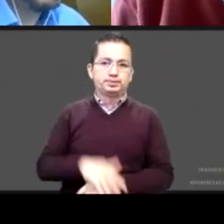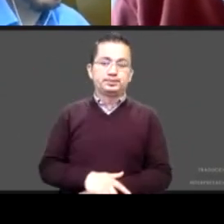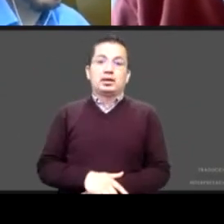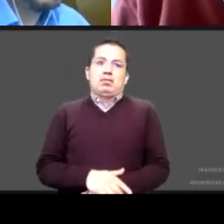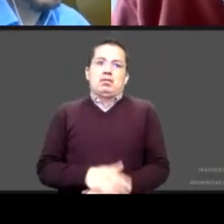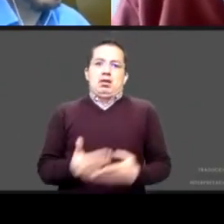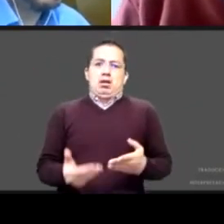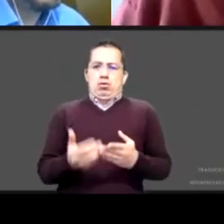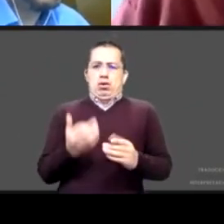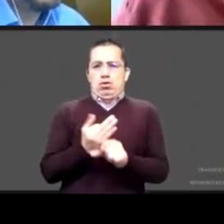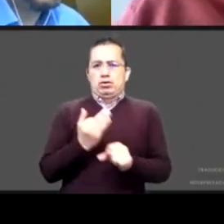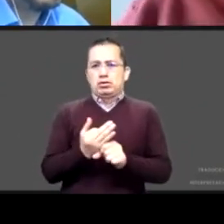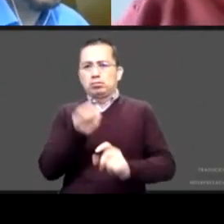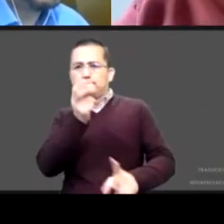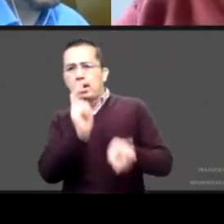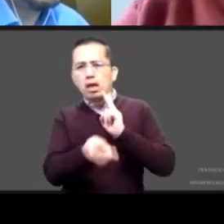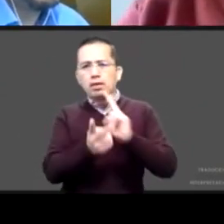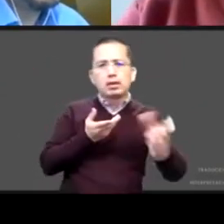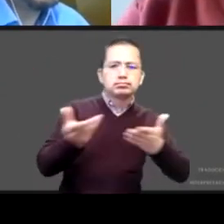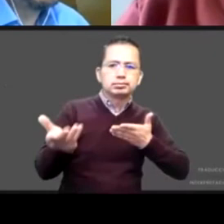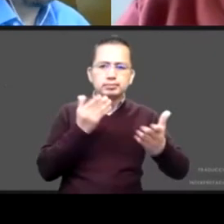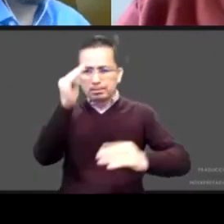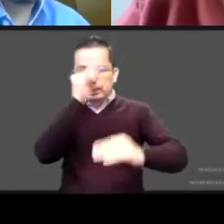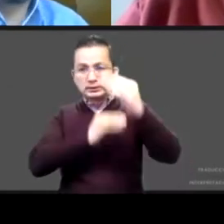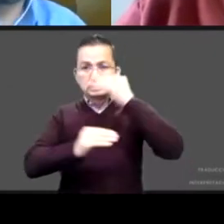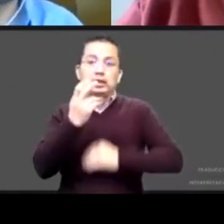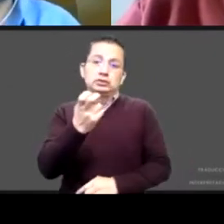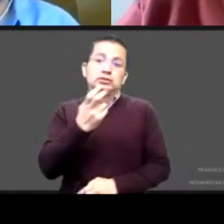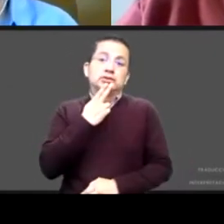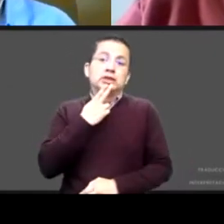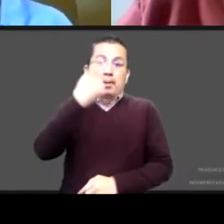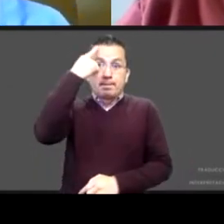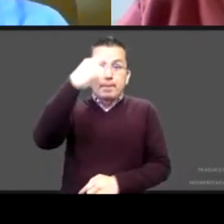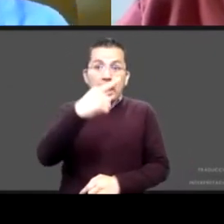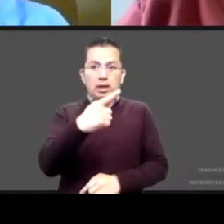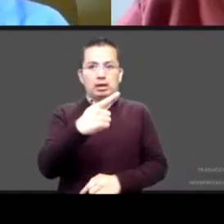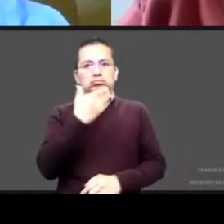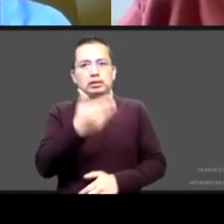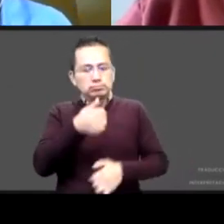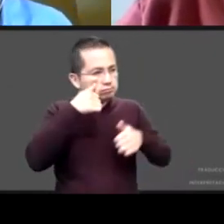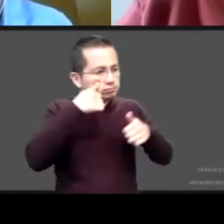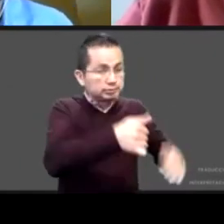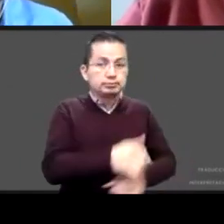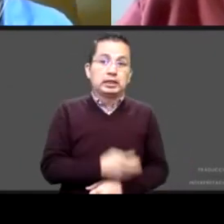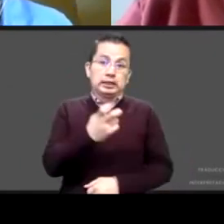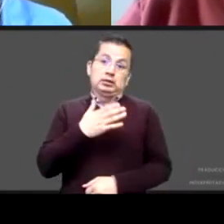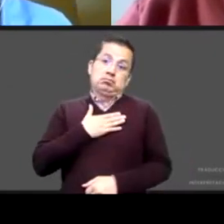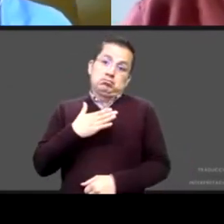promueve justamente estos espacios. Hasta aquí yo dejaría mi primera intervención. Gracias.